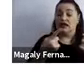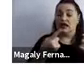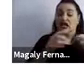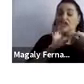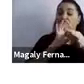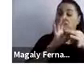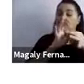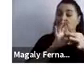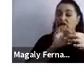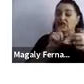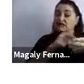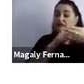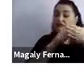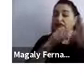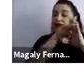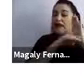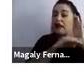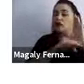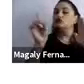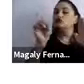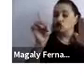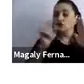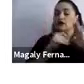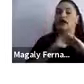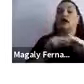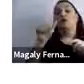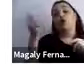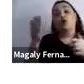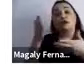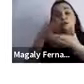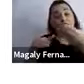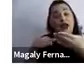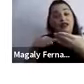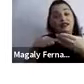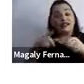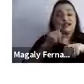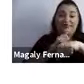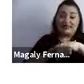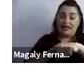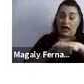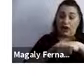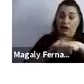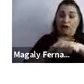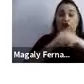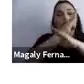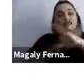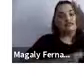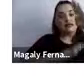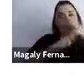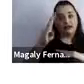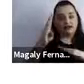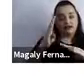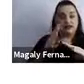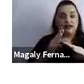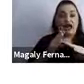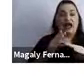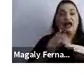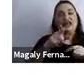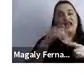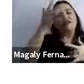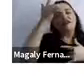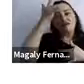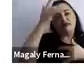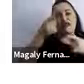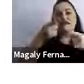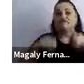se tomaba, y por otro lado, por el tiempo de discapacidad que tal enfermedad